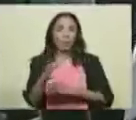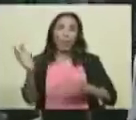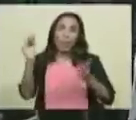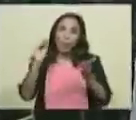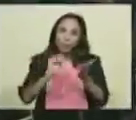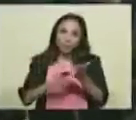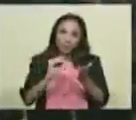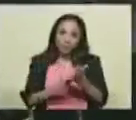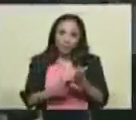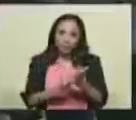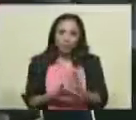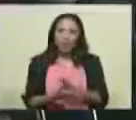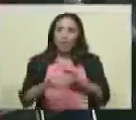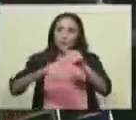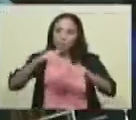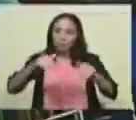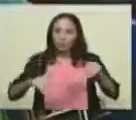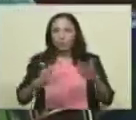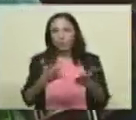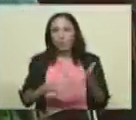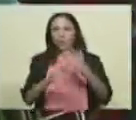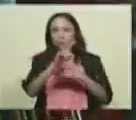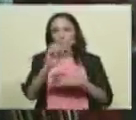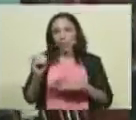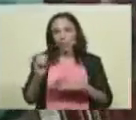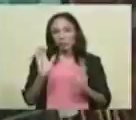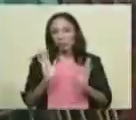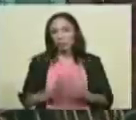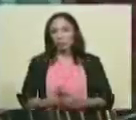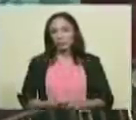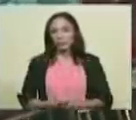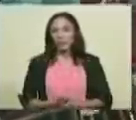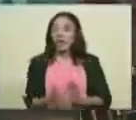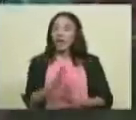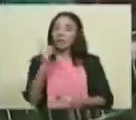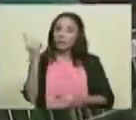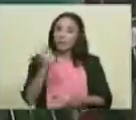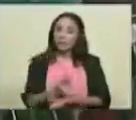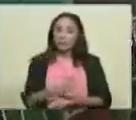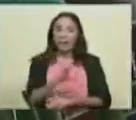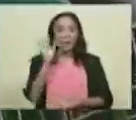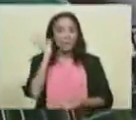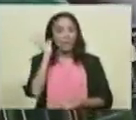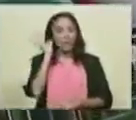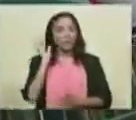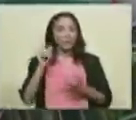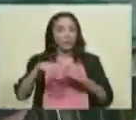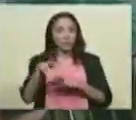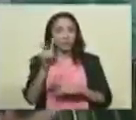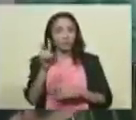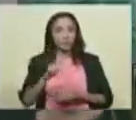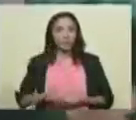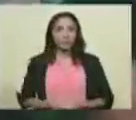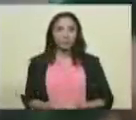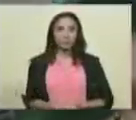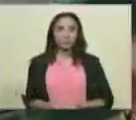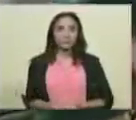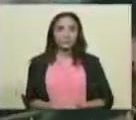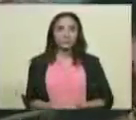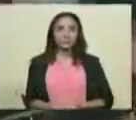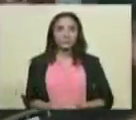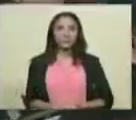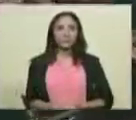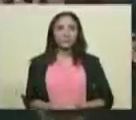mandatarios regionales, por lo menos 20 sean dirigidos por mujeres venezolanas, por estas